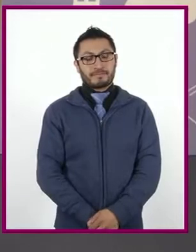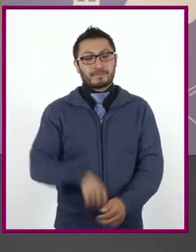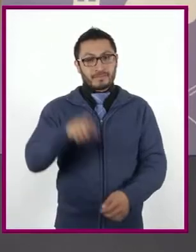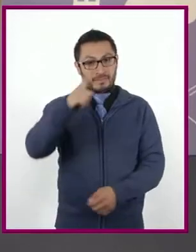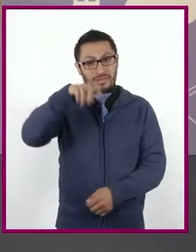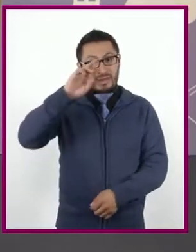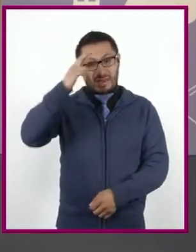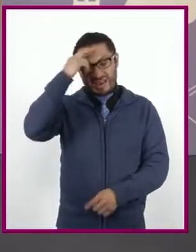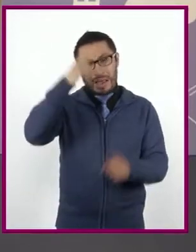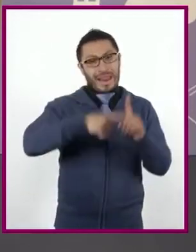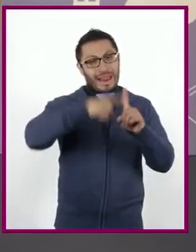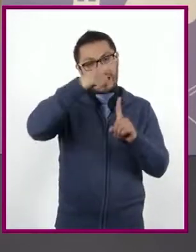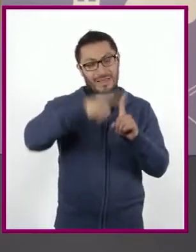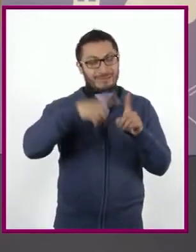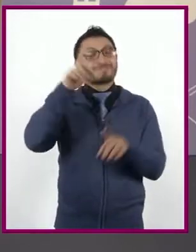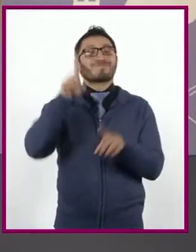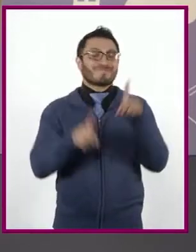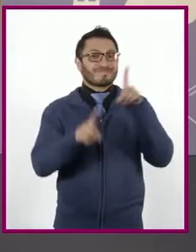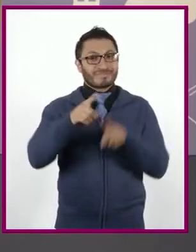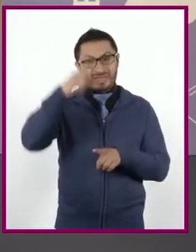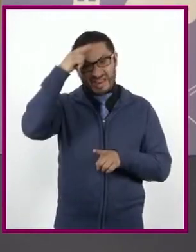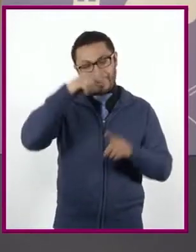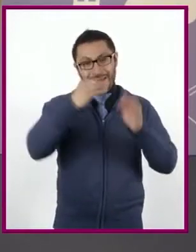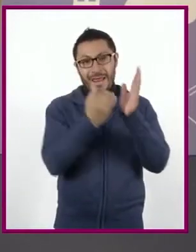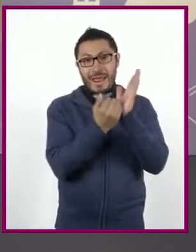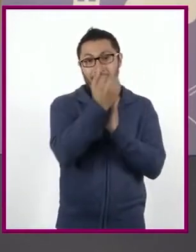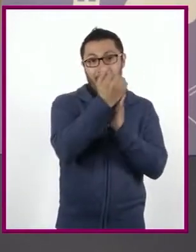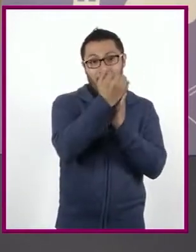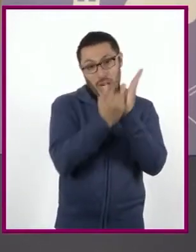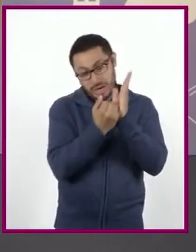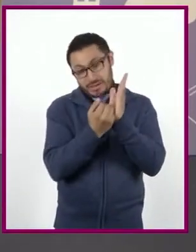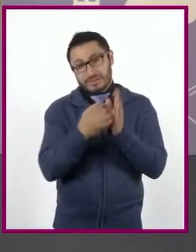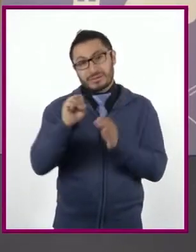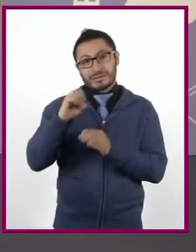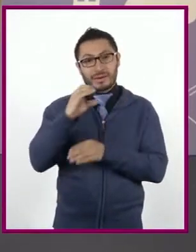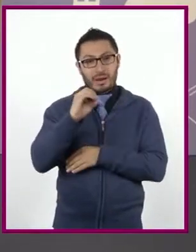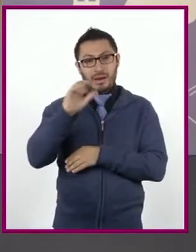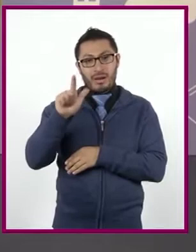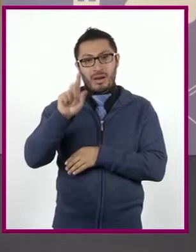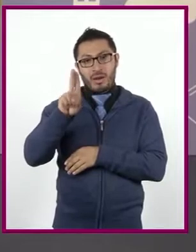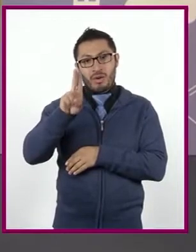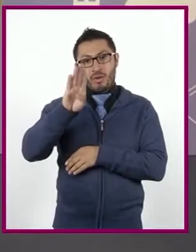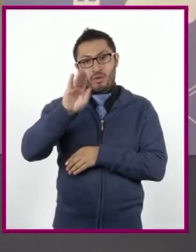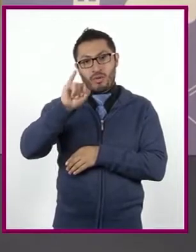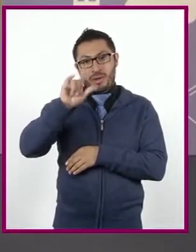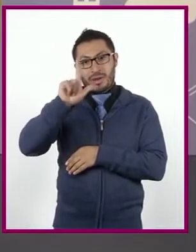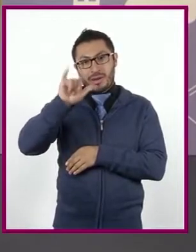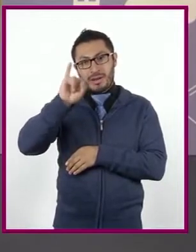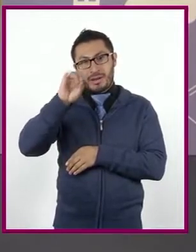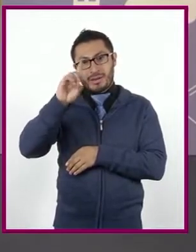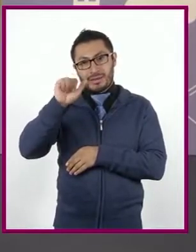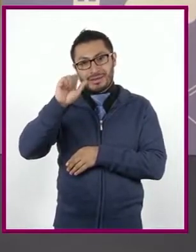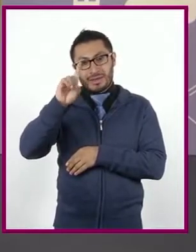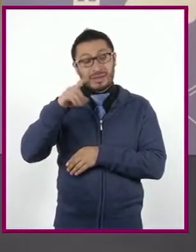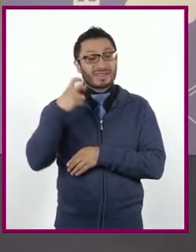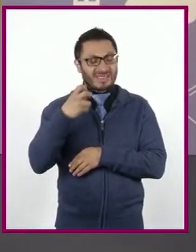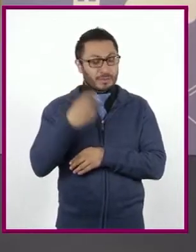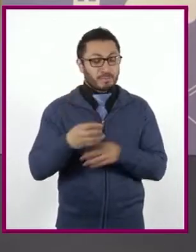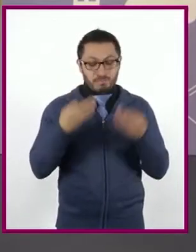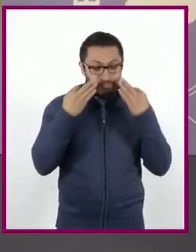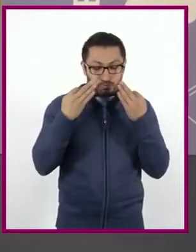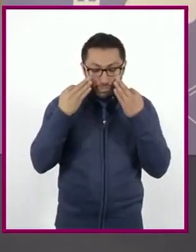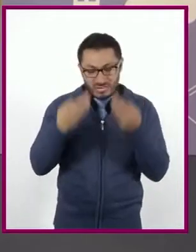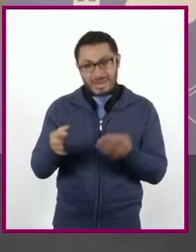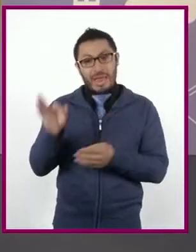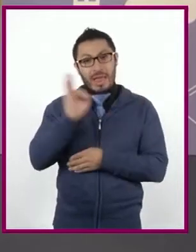Recuerda que la temperatura interviene para incrementar o disminuir la solubilidad. Con base en esto reafirmarás que en el caso de